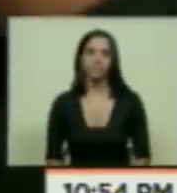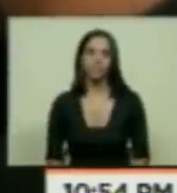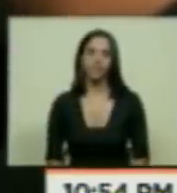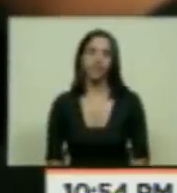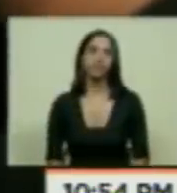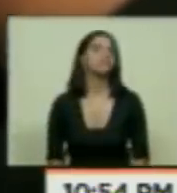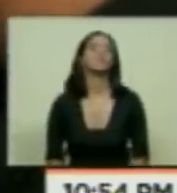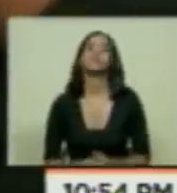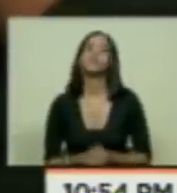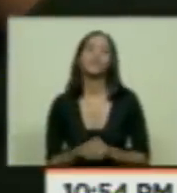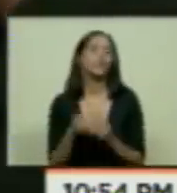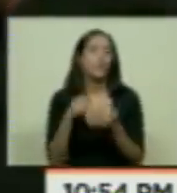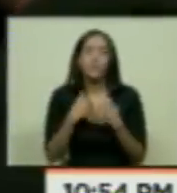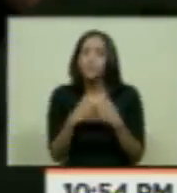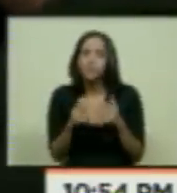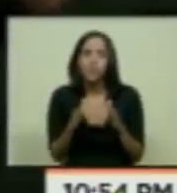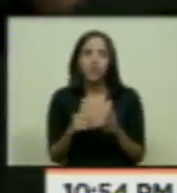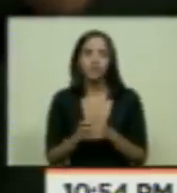con